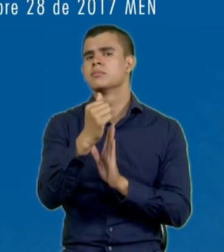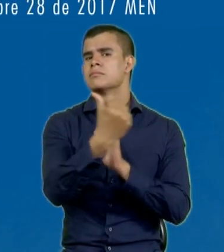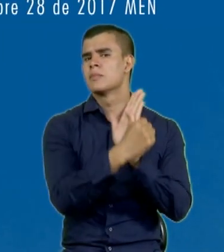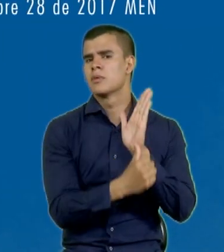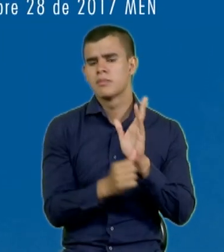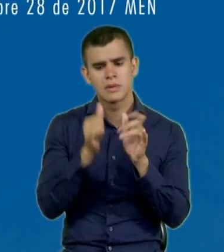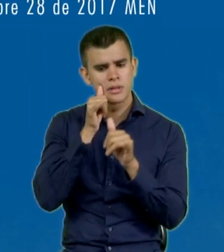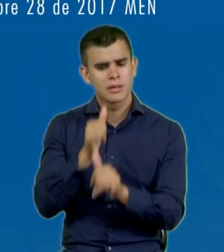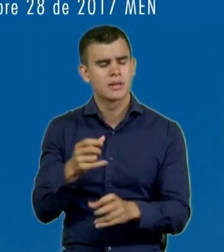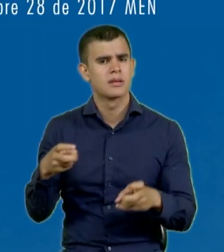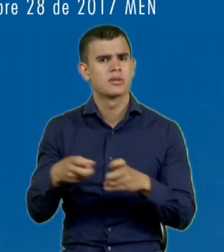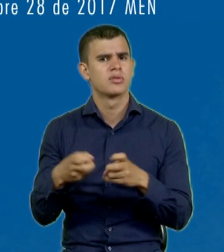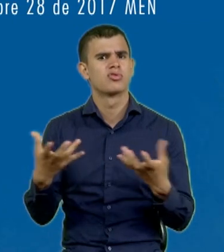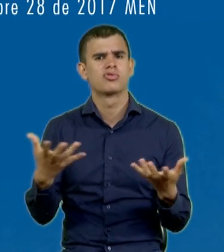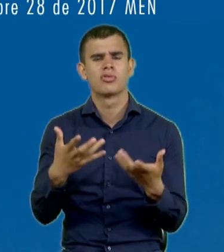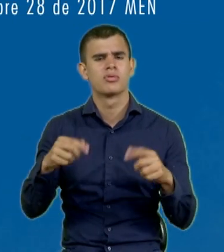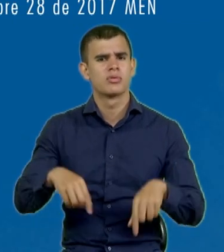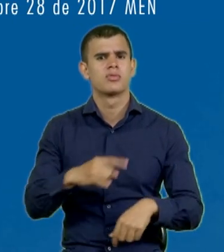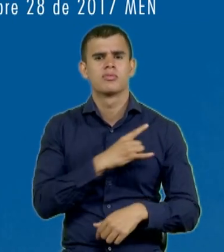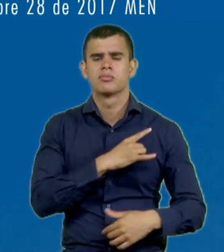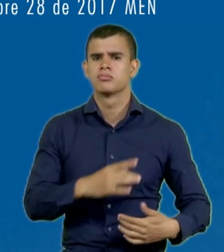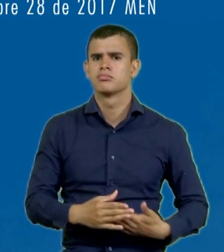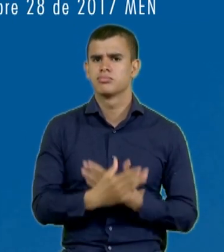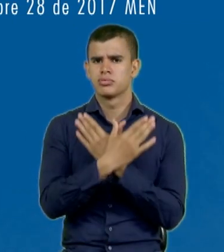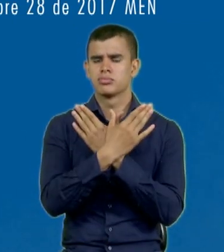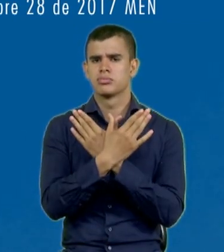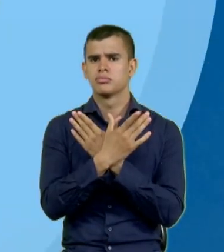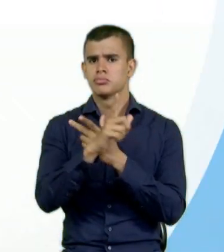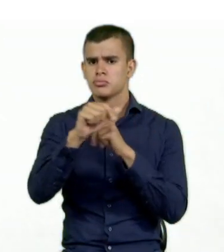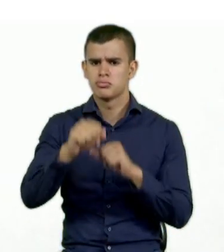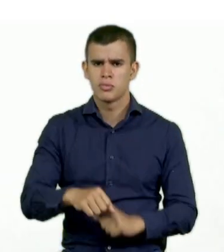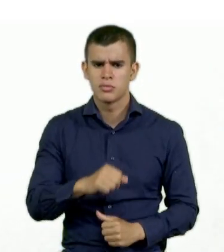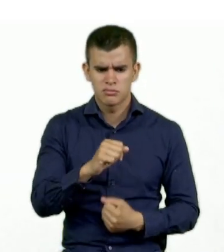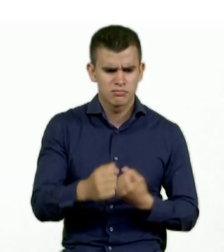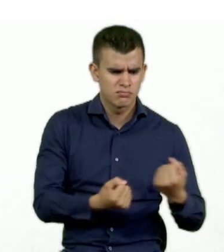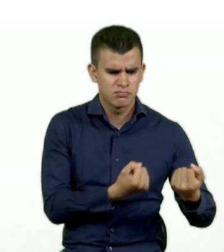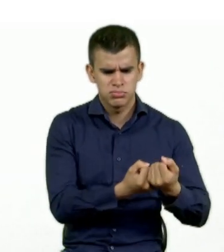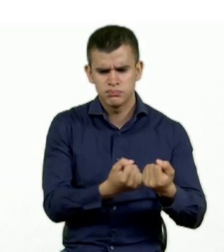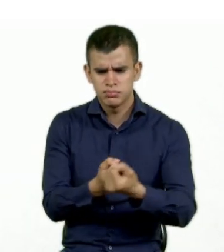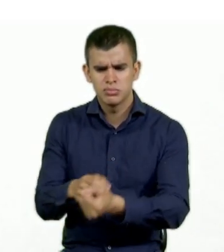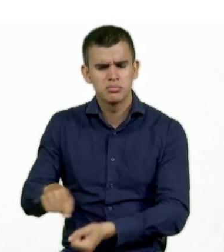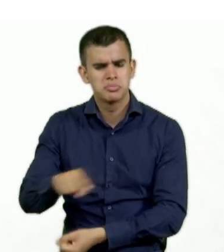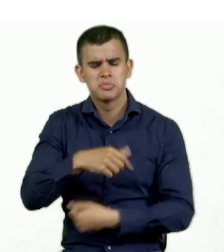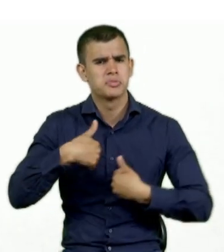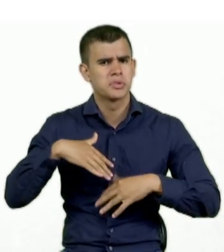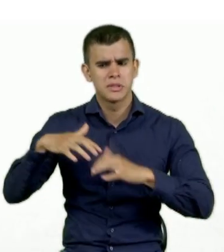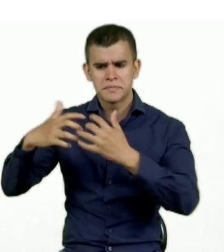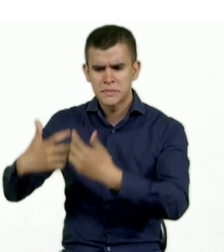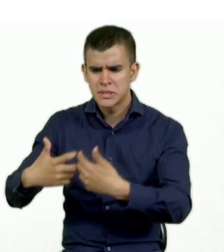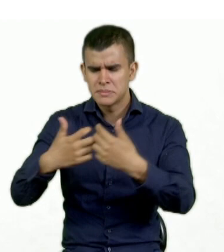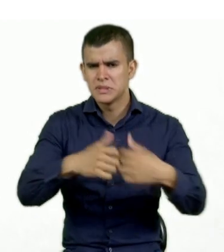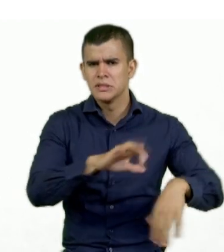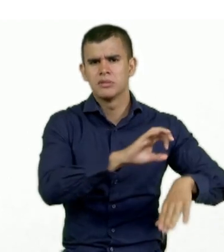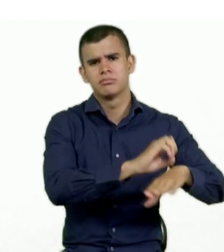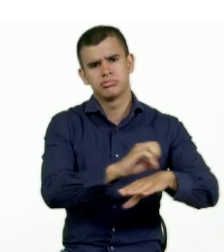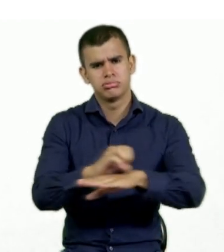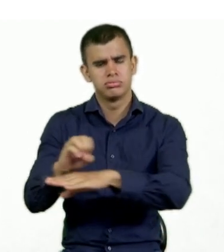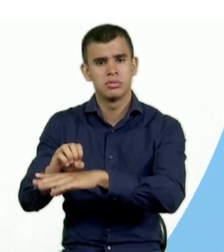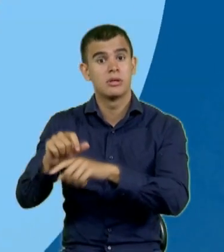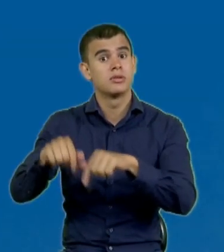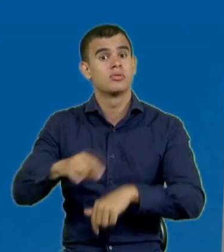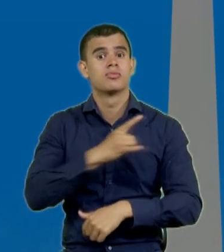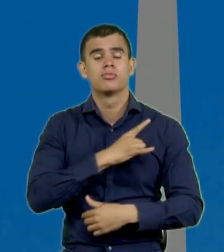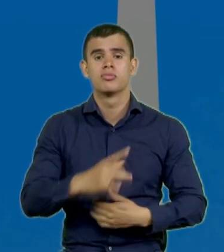de Ingeniería en Energías de la Universidad Santiago de Cali y mejora la producción de cualquier